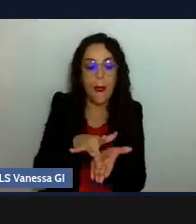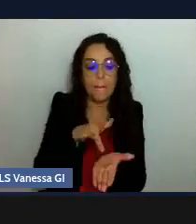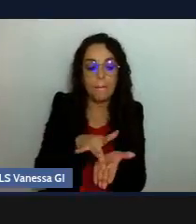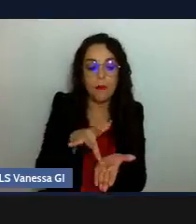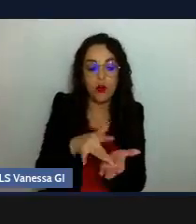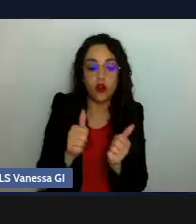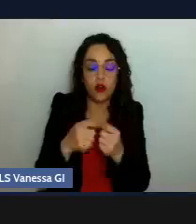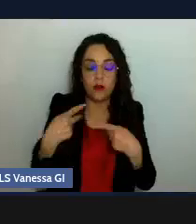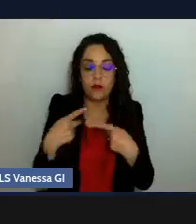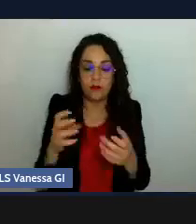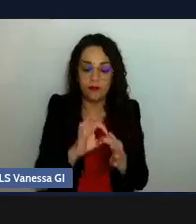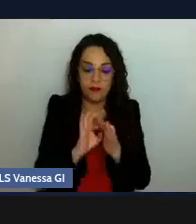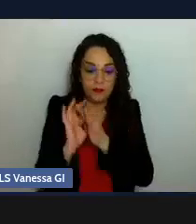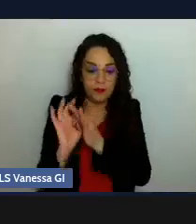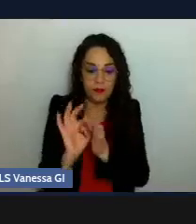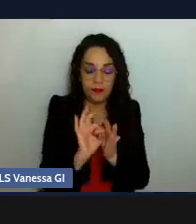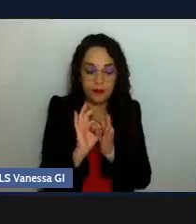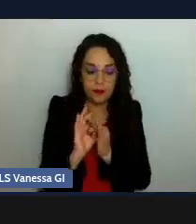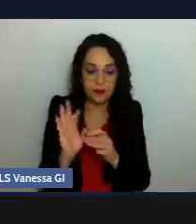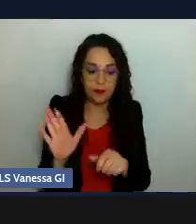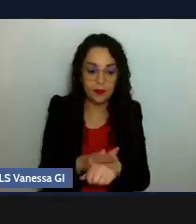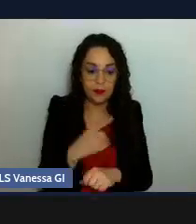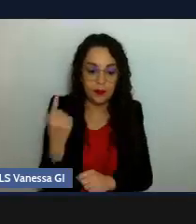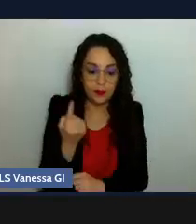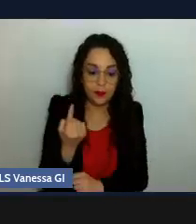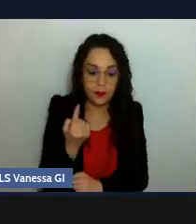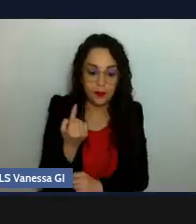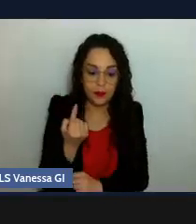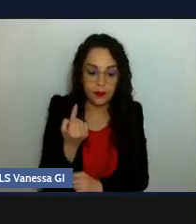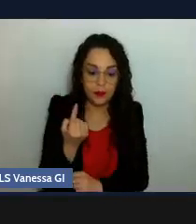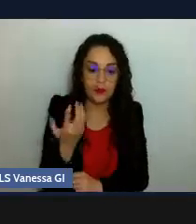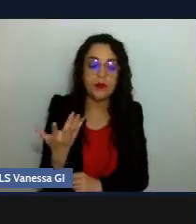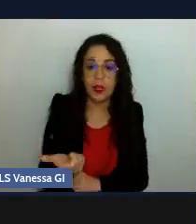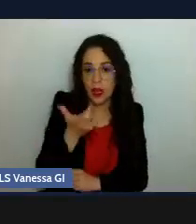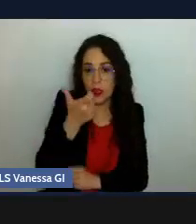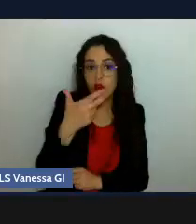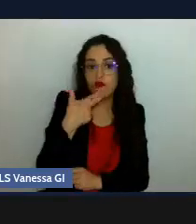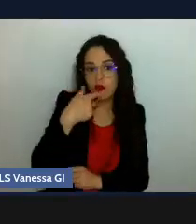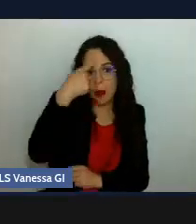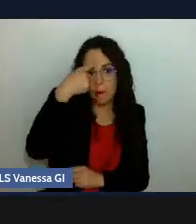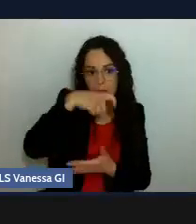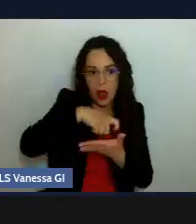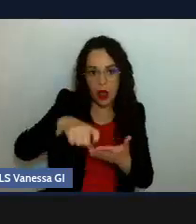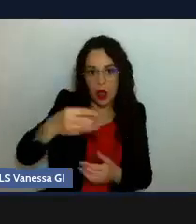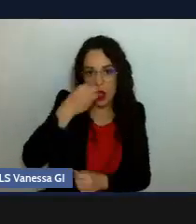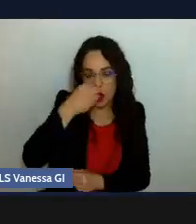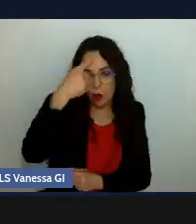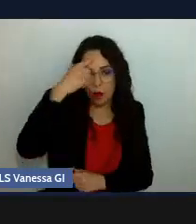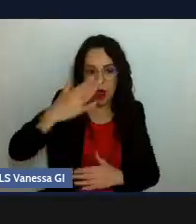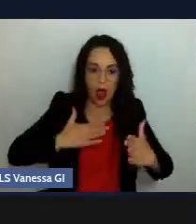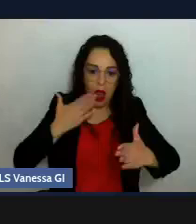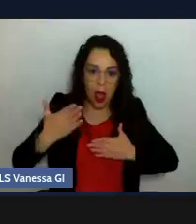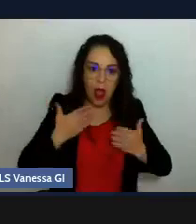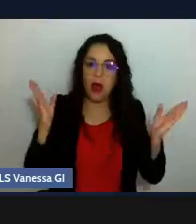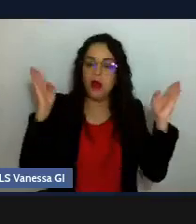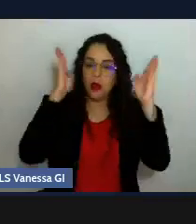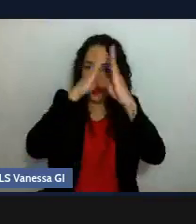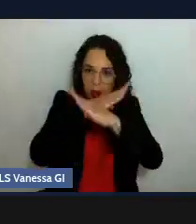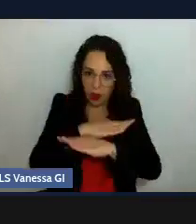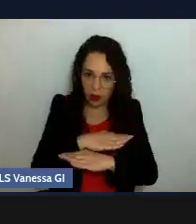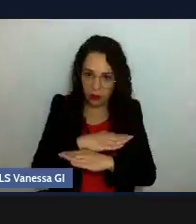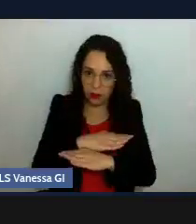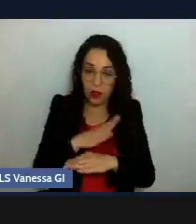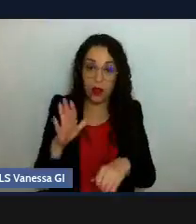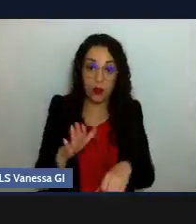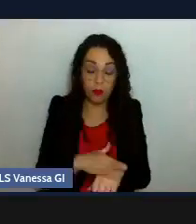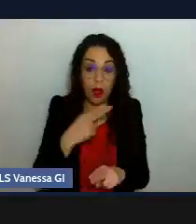al final es el acceso, pues, para alimentos, incluso la diversión, que se considera que el ser humano, para tener una